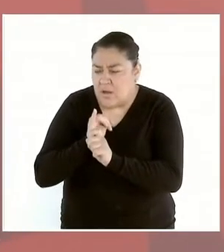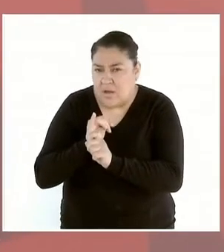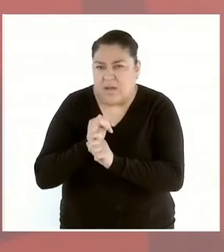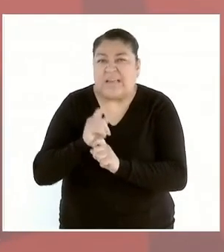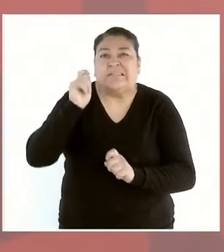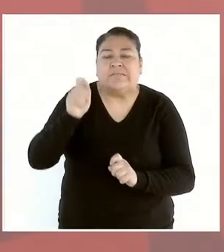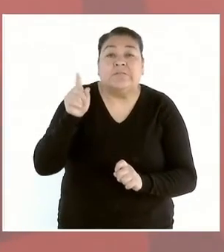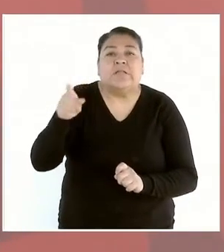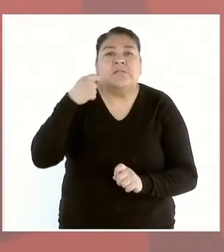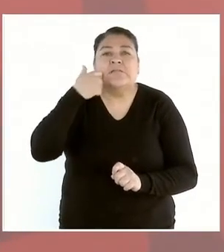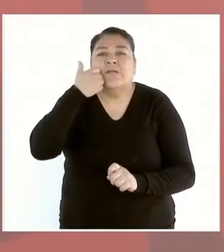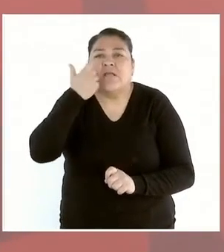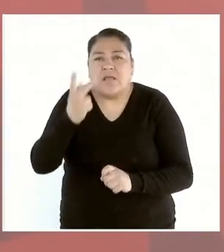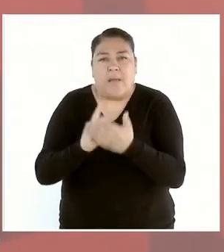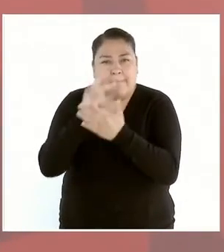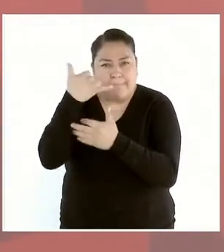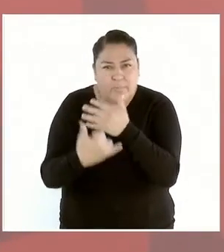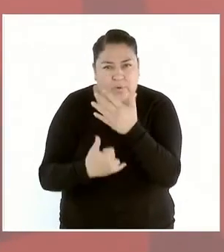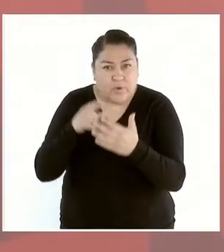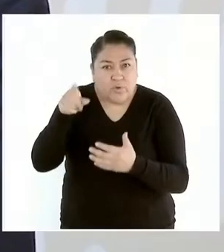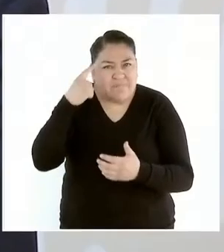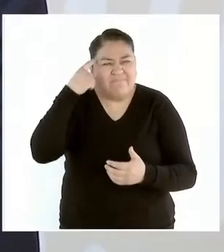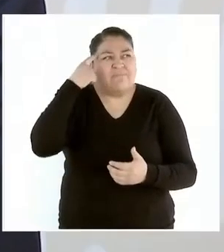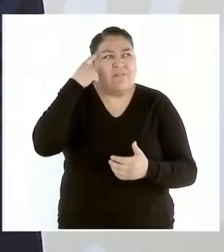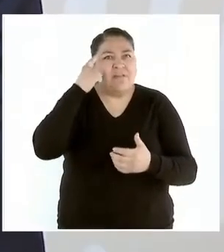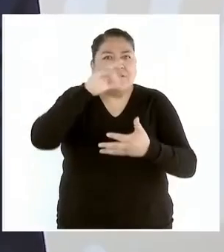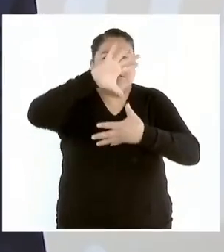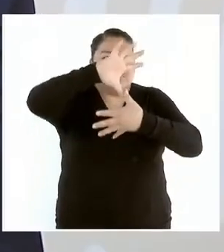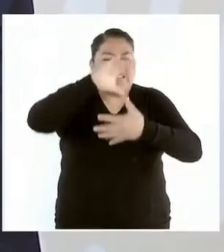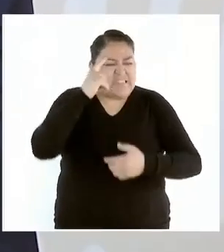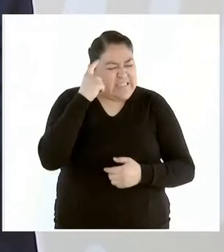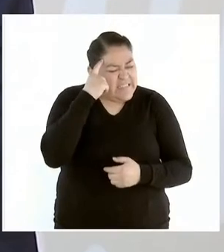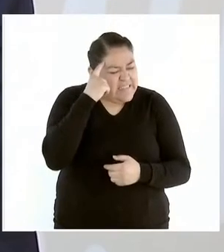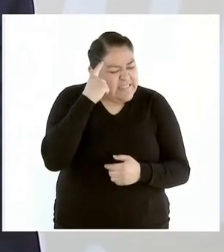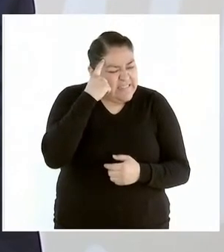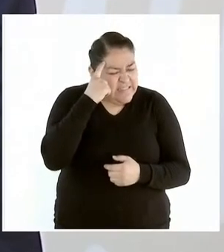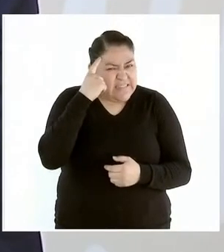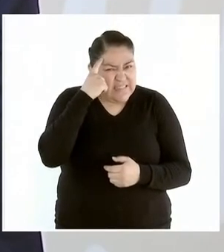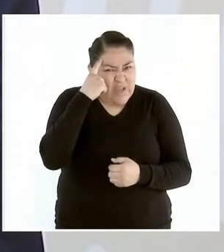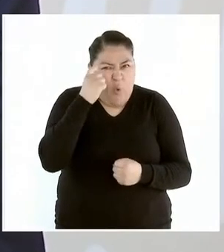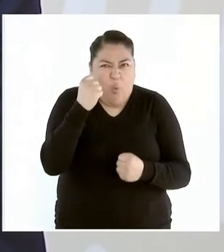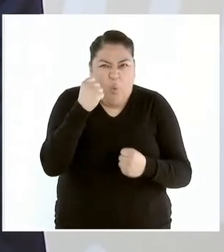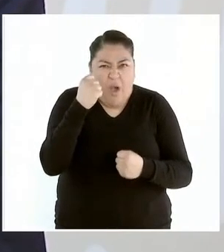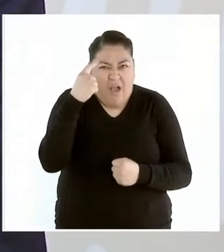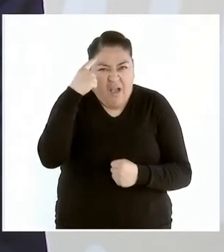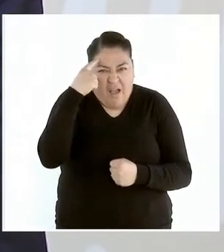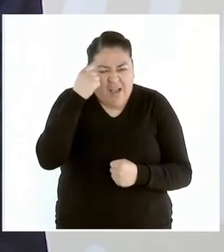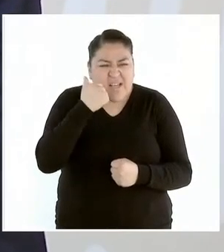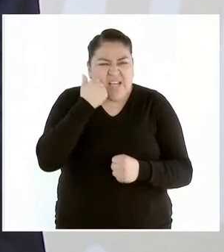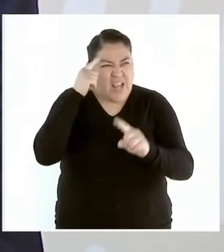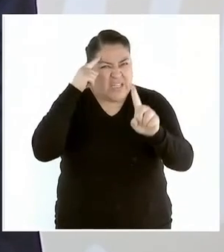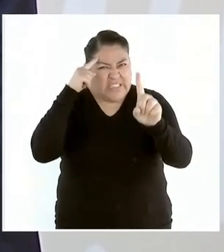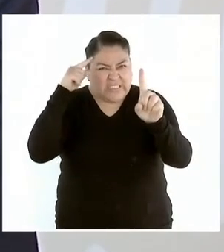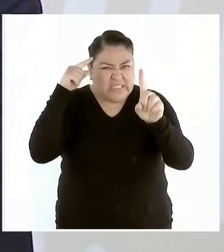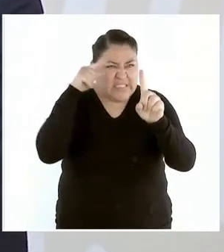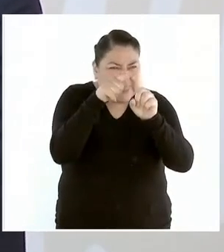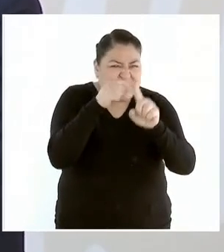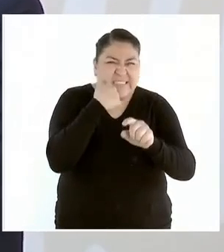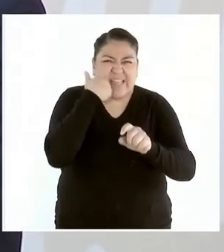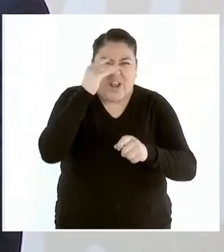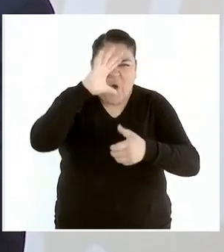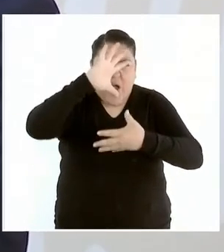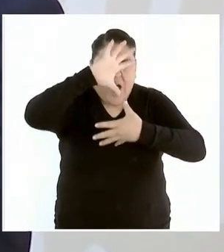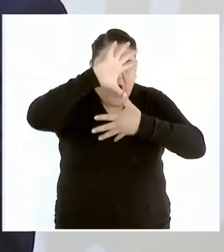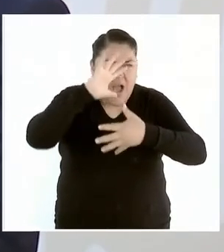américas fue el pensamiento más profundo el concepto más significativo